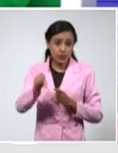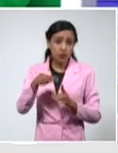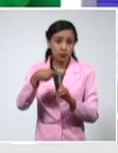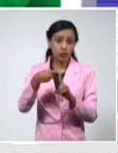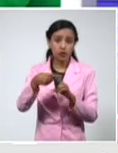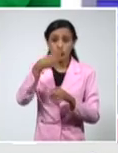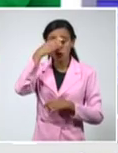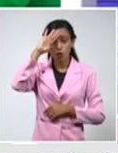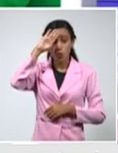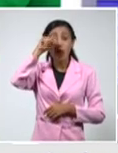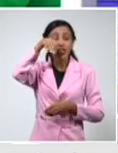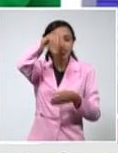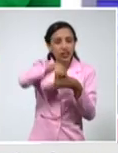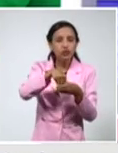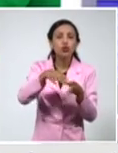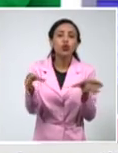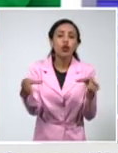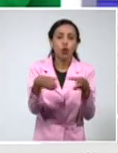este grupo de edad.